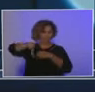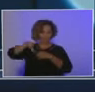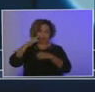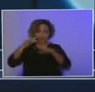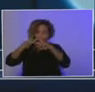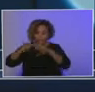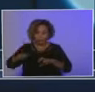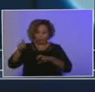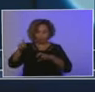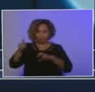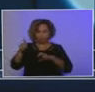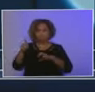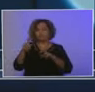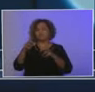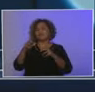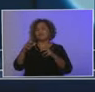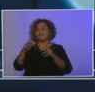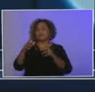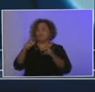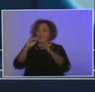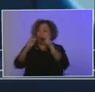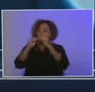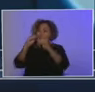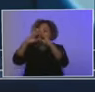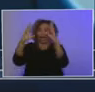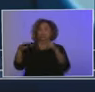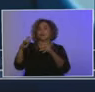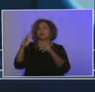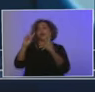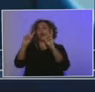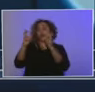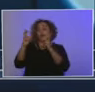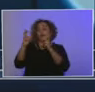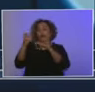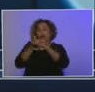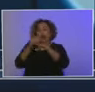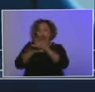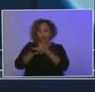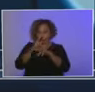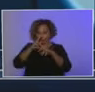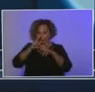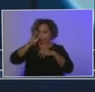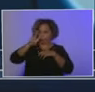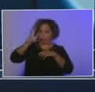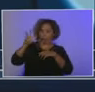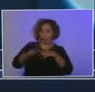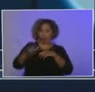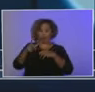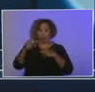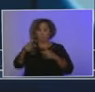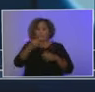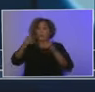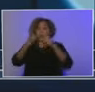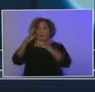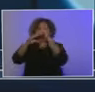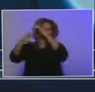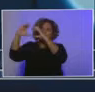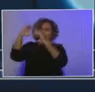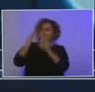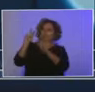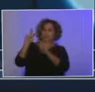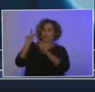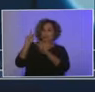encontraron en reparar las casas que las dejaban prácticamente... Bueno, un experto en construcción sabía que aquello se iba